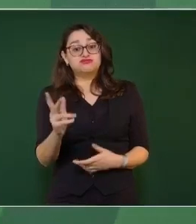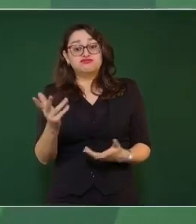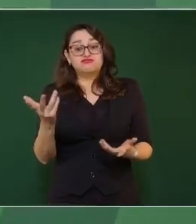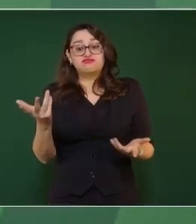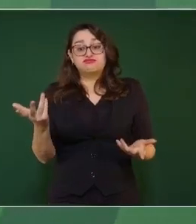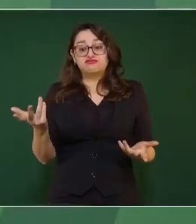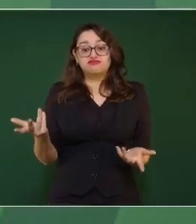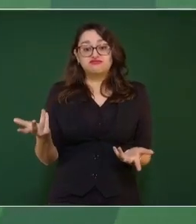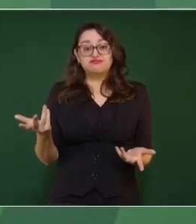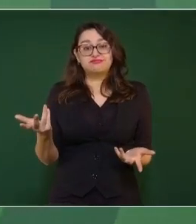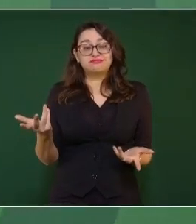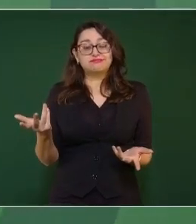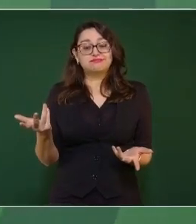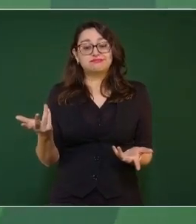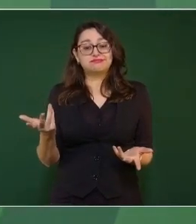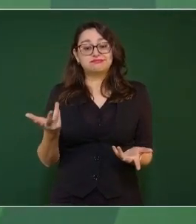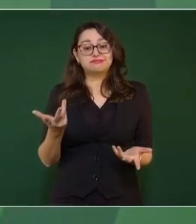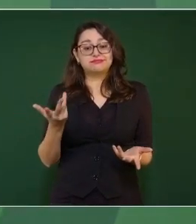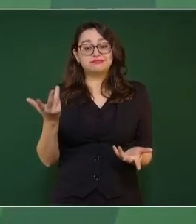la